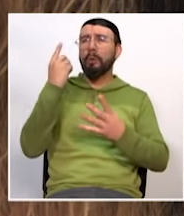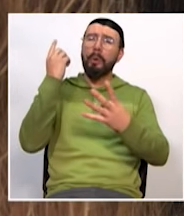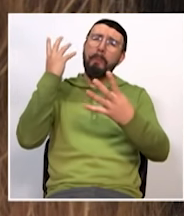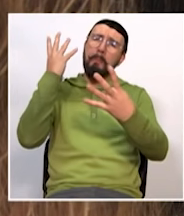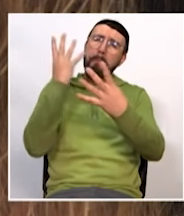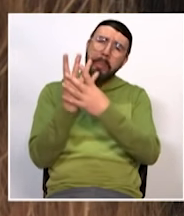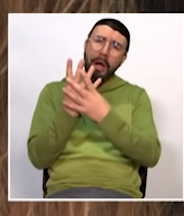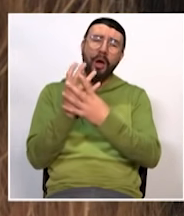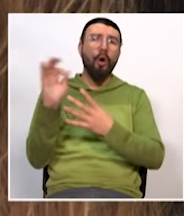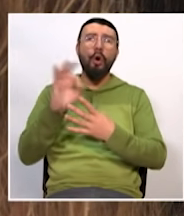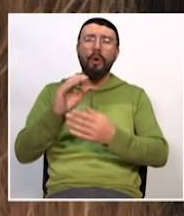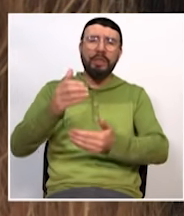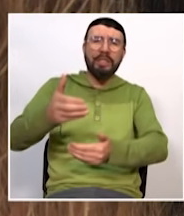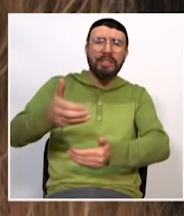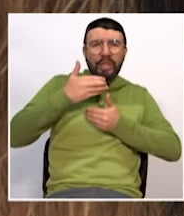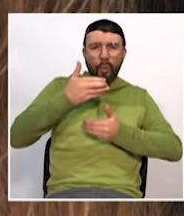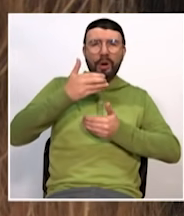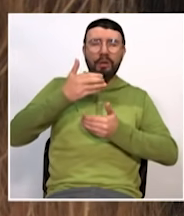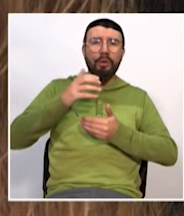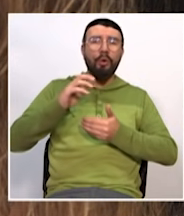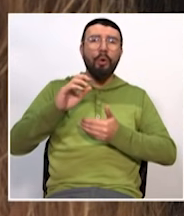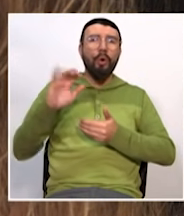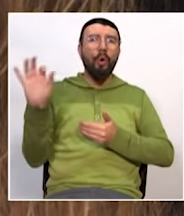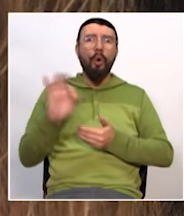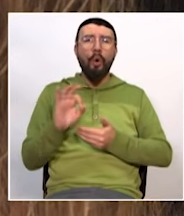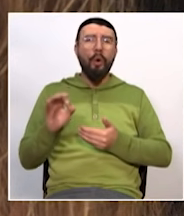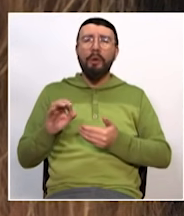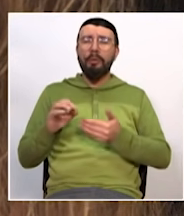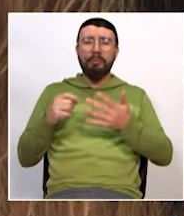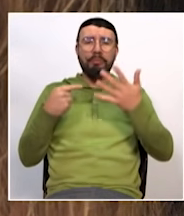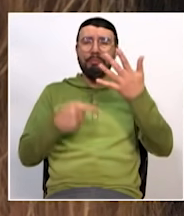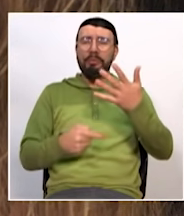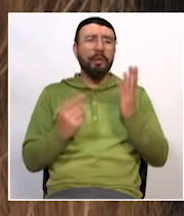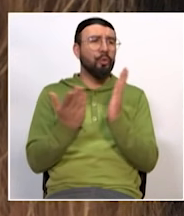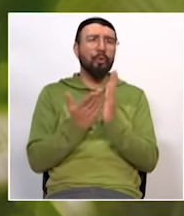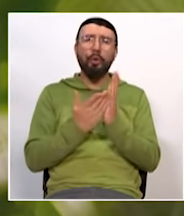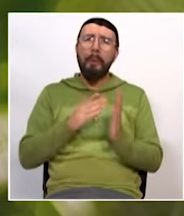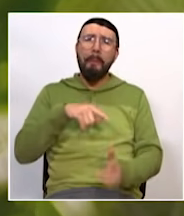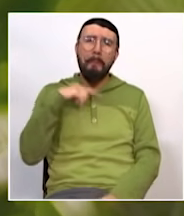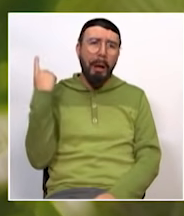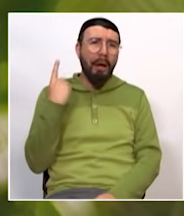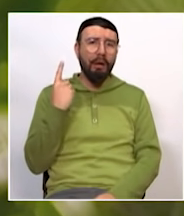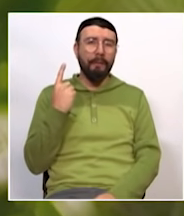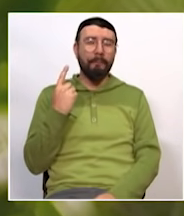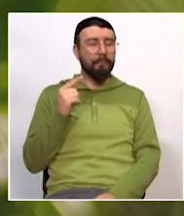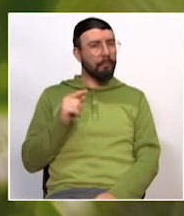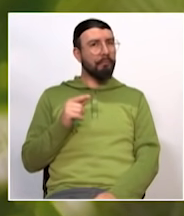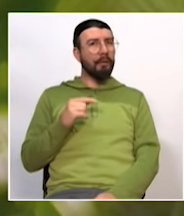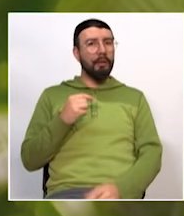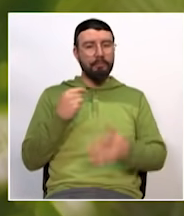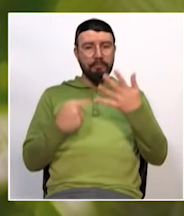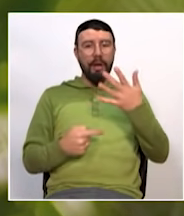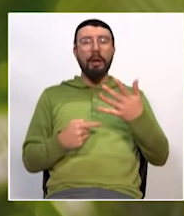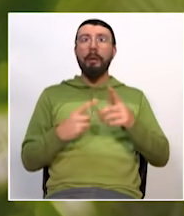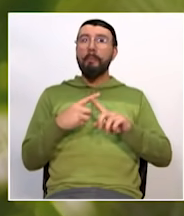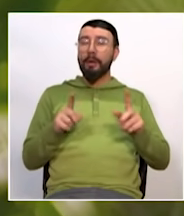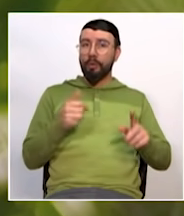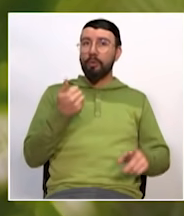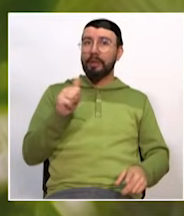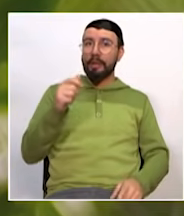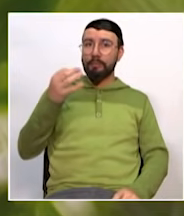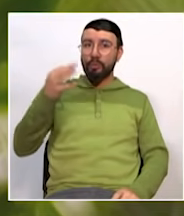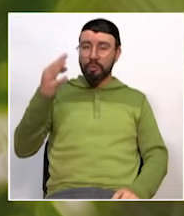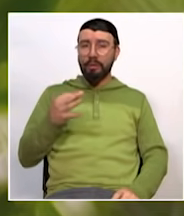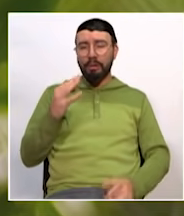por secuestro o una pérdida académica ósea pero solamente en un 10% de la depresión y de la angustia